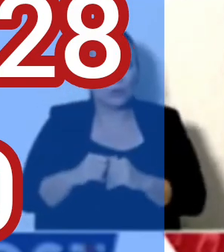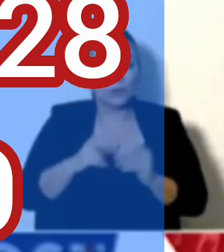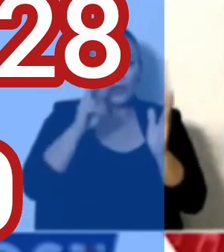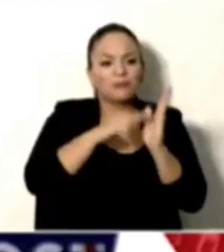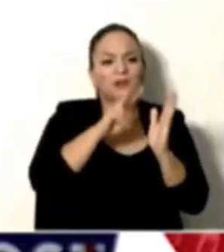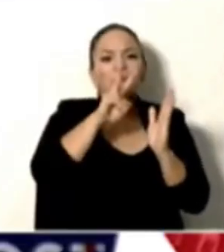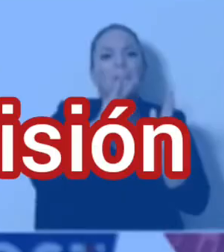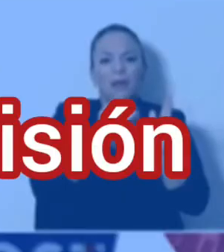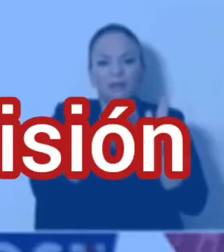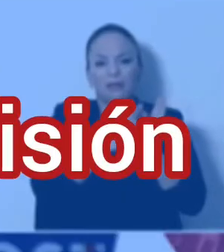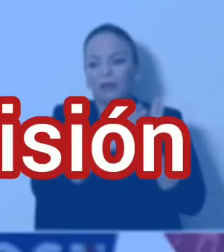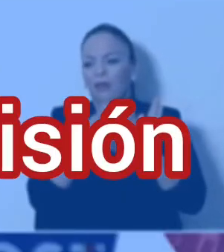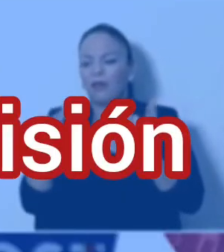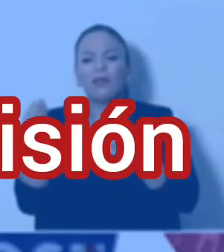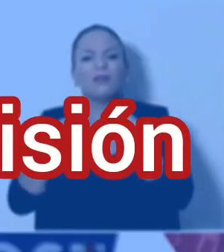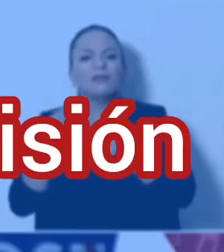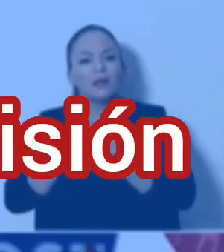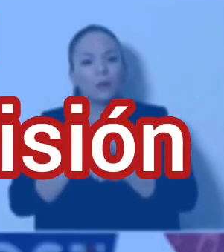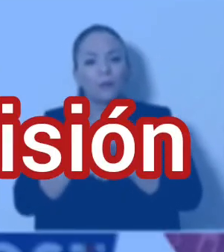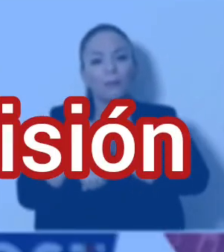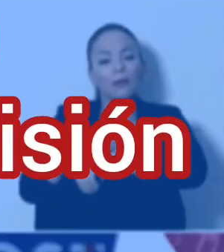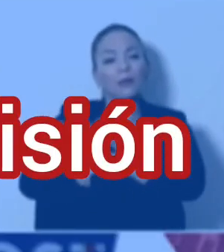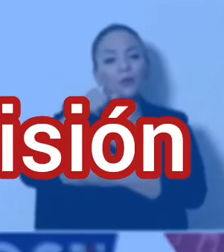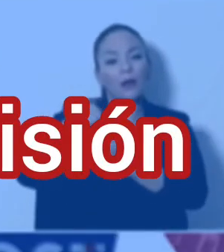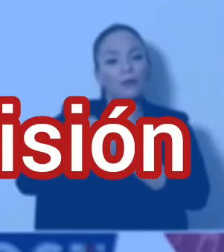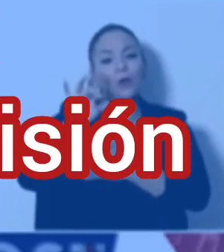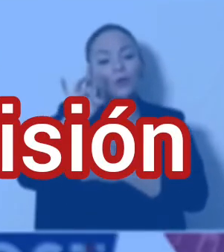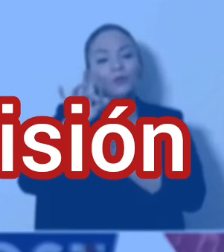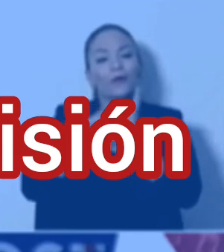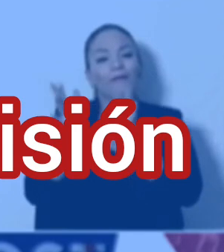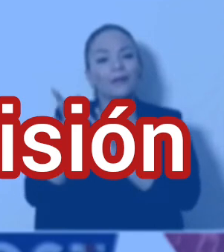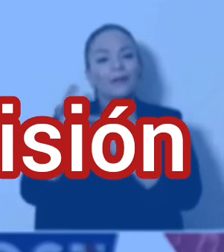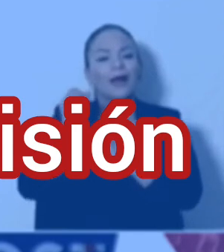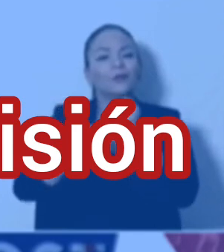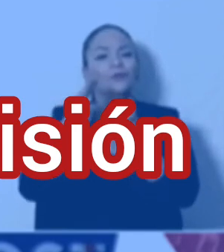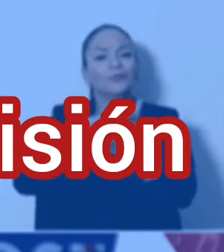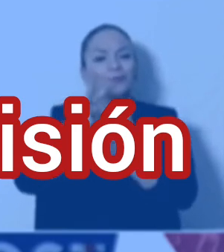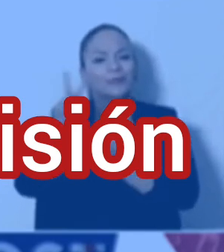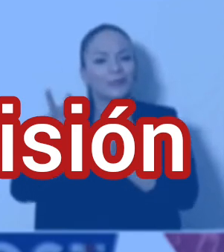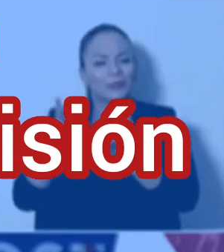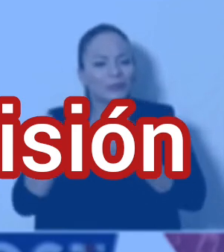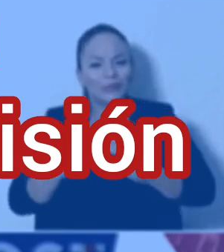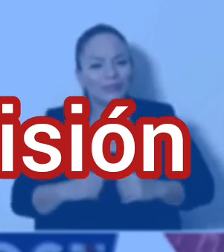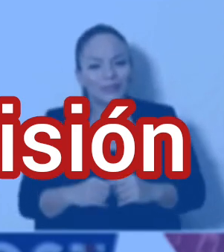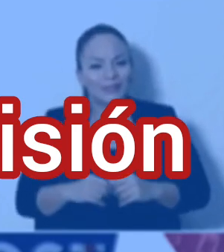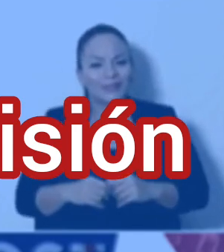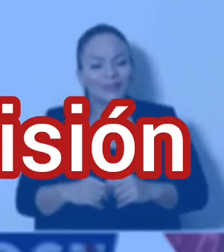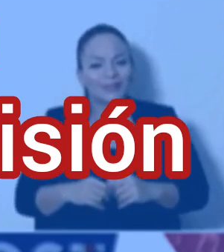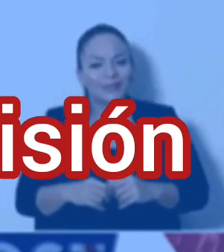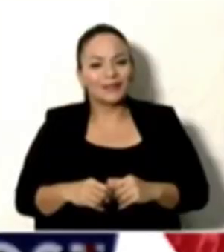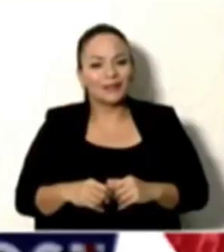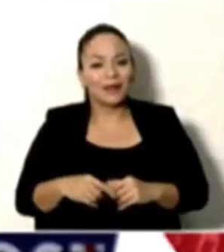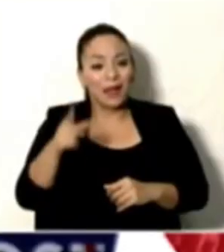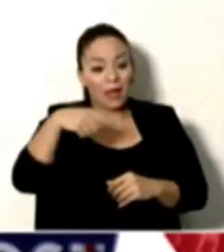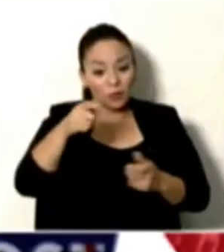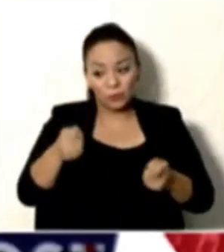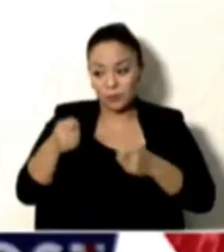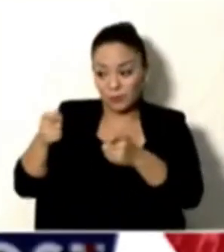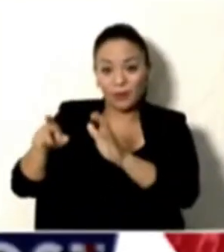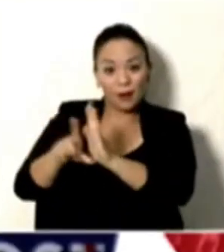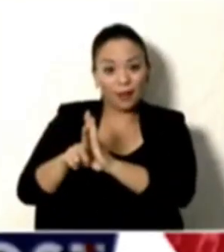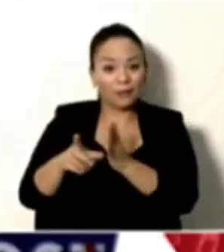acá, ¿qué hicieron? Mandar esta carta el 8 de abril del 22. ¿Presentaron la ley?